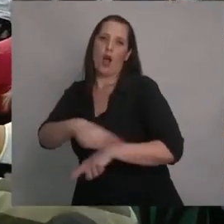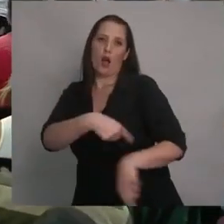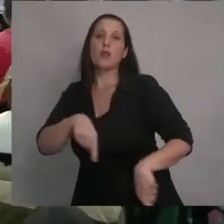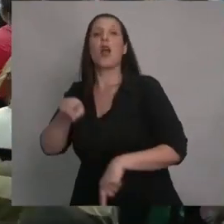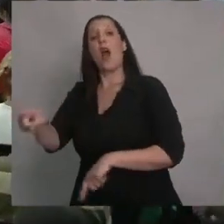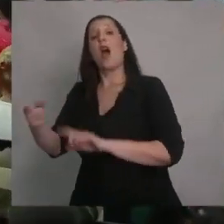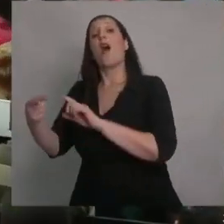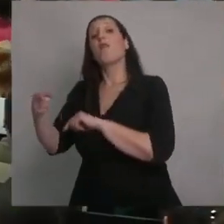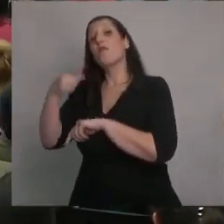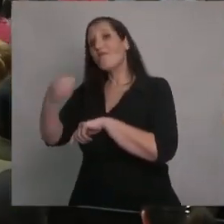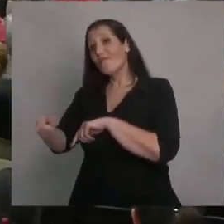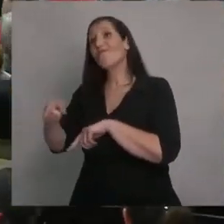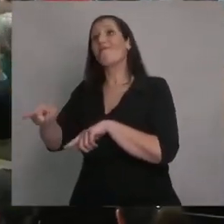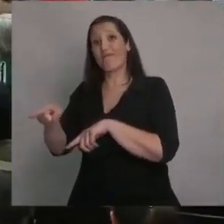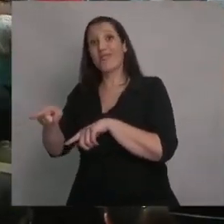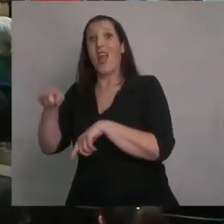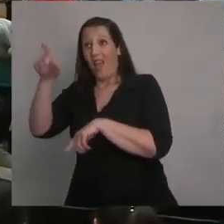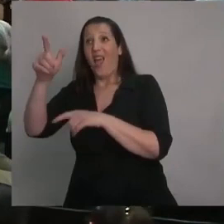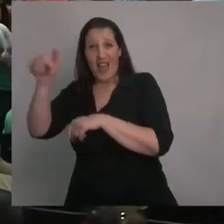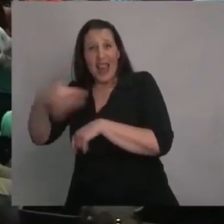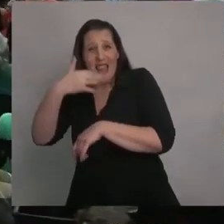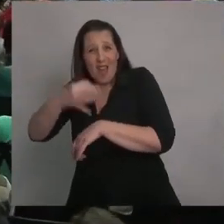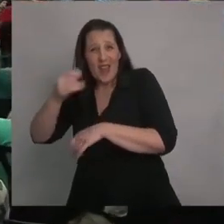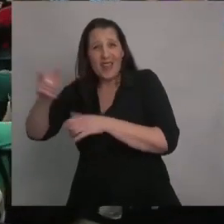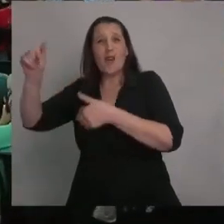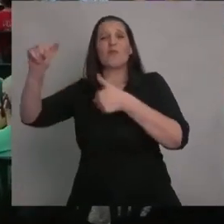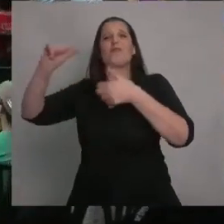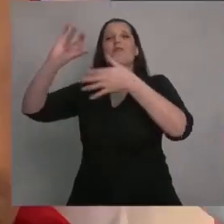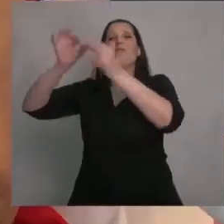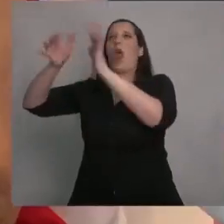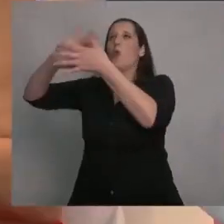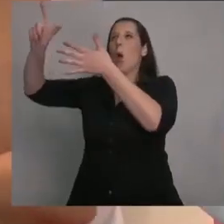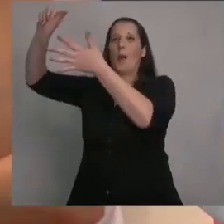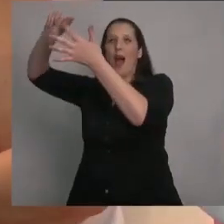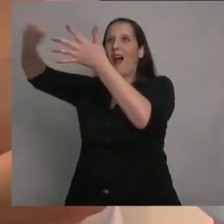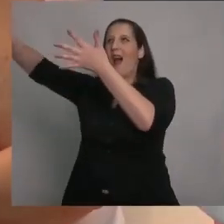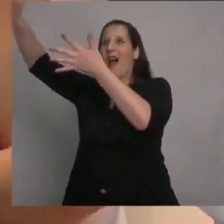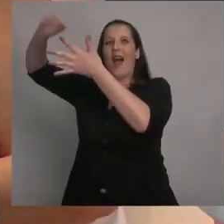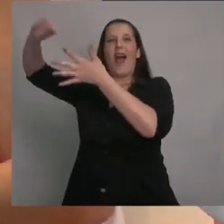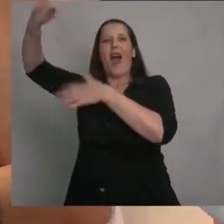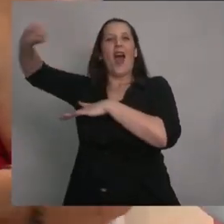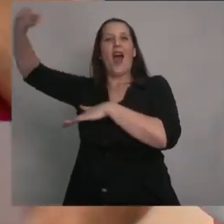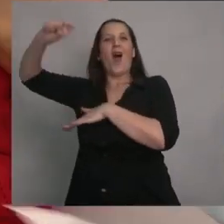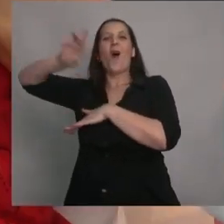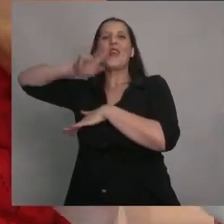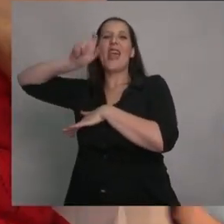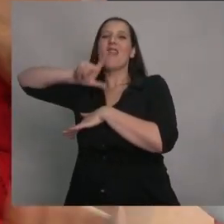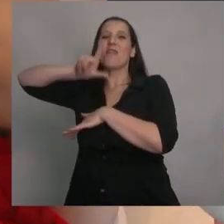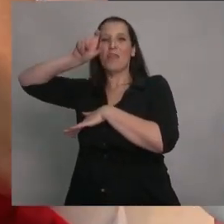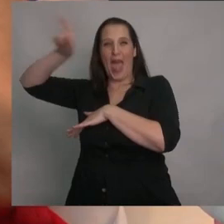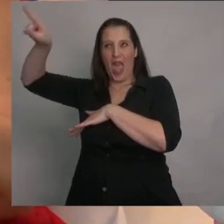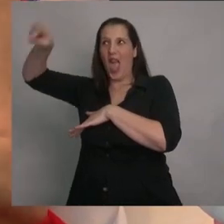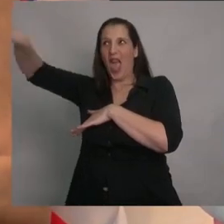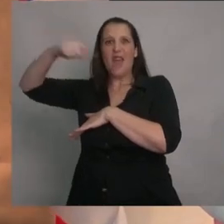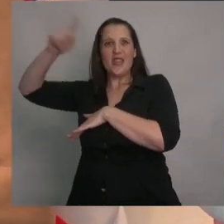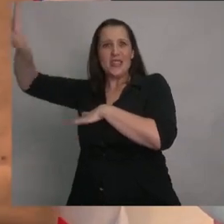faccionalismo religioso que destruyó el Medio Oriente, haciéndola ingresar en nuestra región del mundo. Yo creo, de esto que